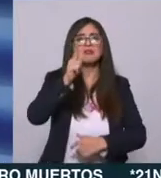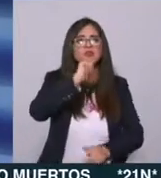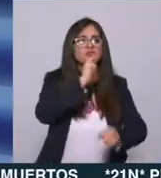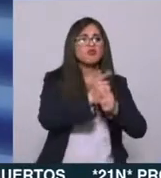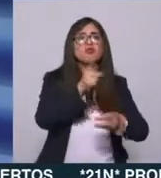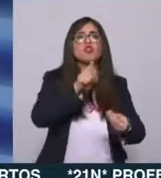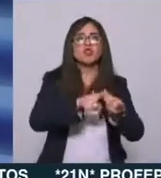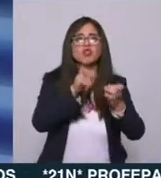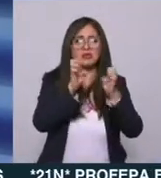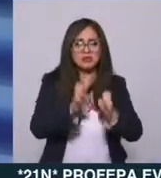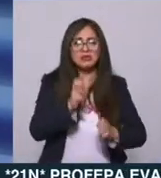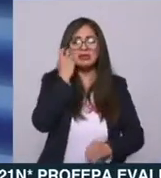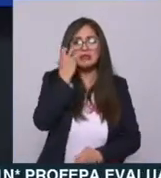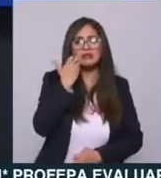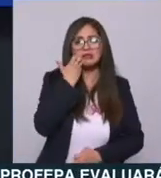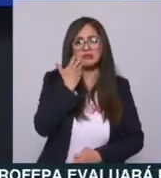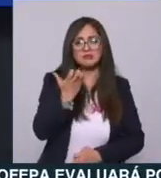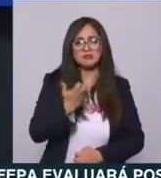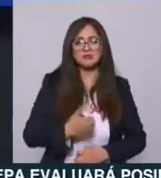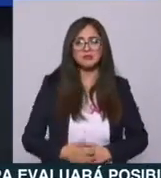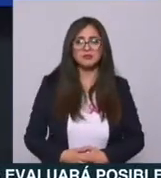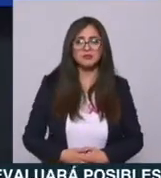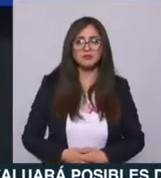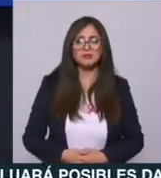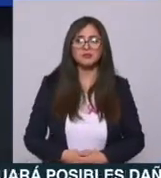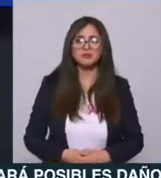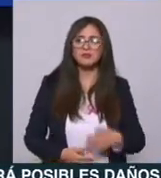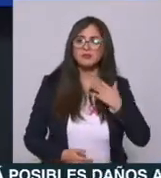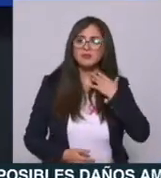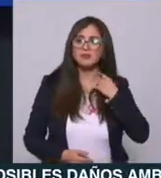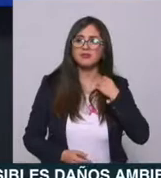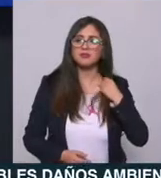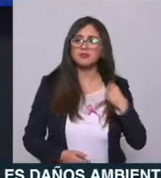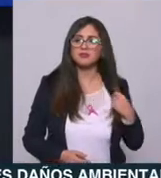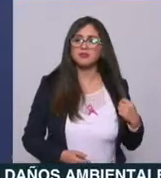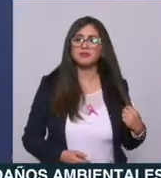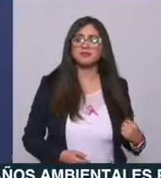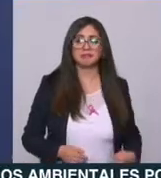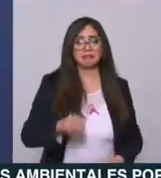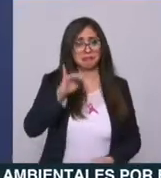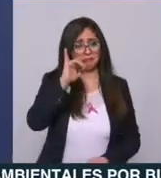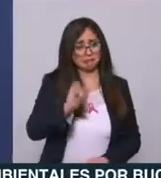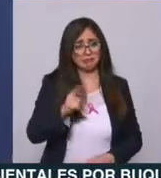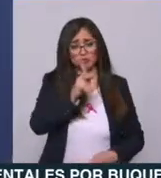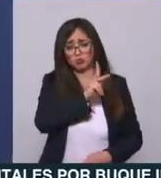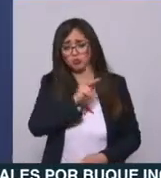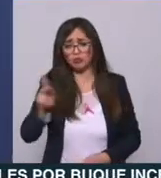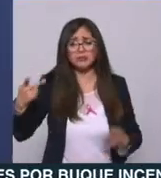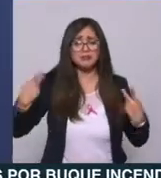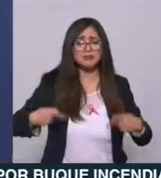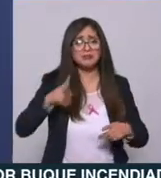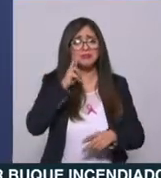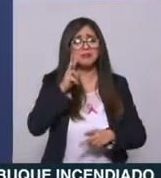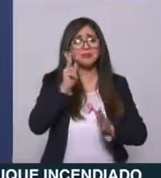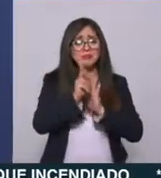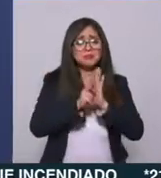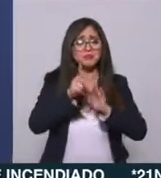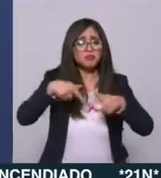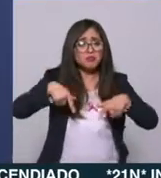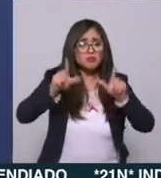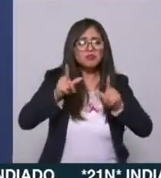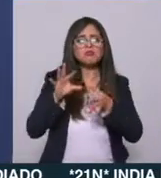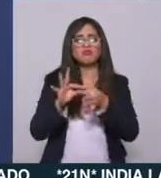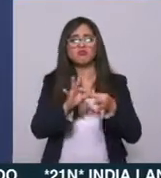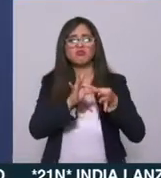persona, es lo que más quiero. Sí, por supuesto que prácticamente toda la gente que hemos visto este video y que nos hemos solidarizado con ustedes,